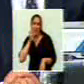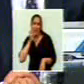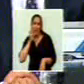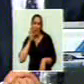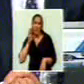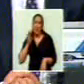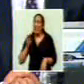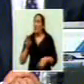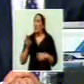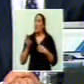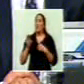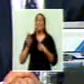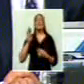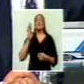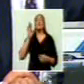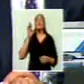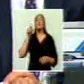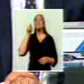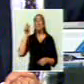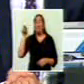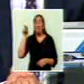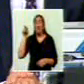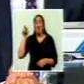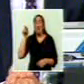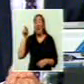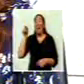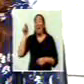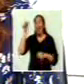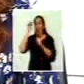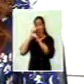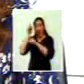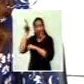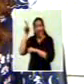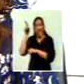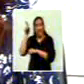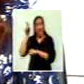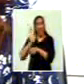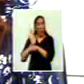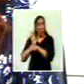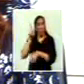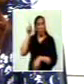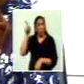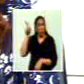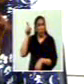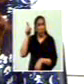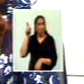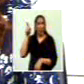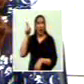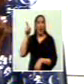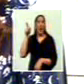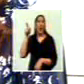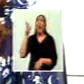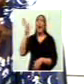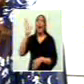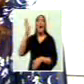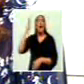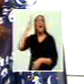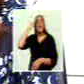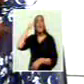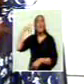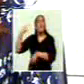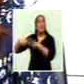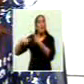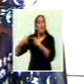Porque Grecia no es solamente un país que hoy representa la democracia o lo que es la herencia cultural